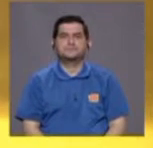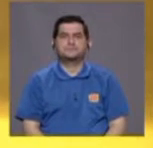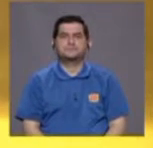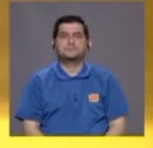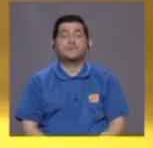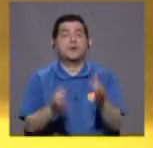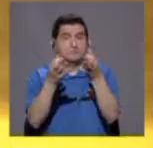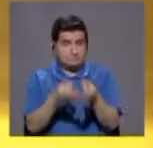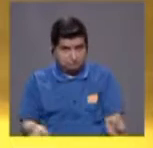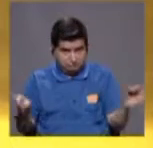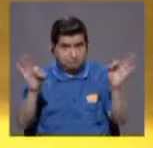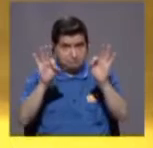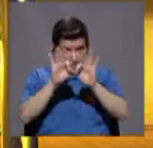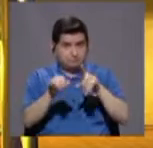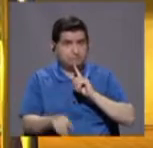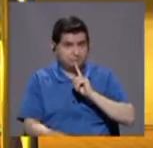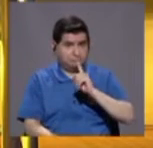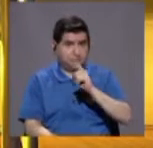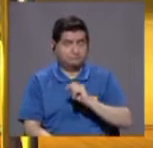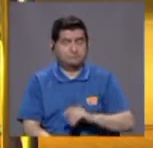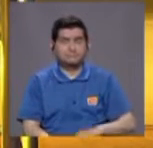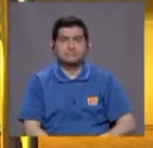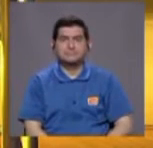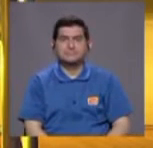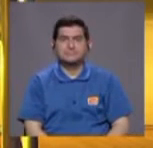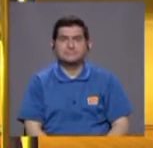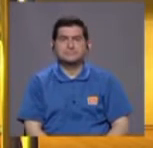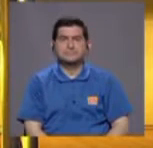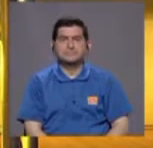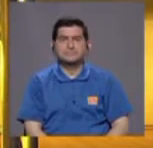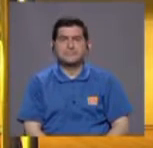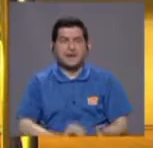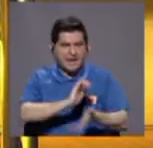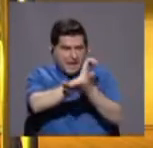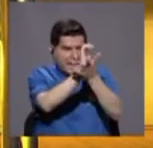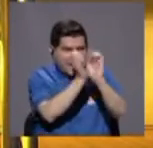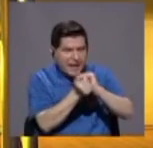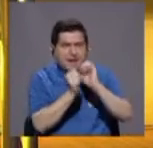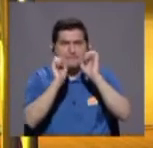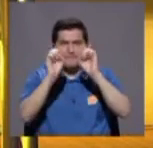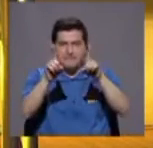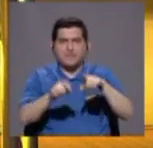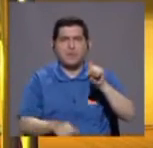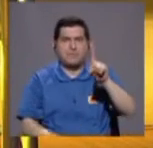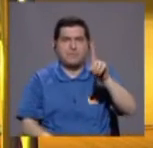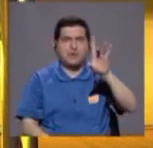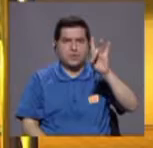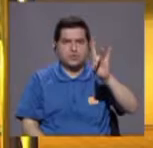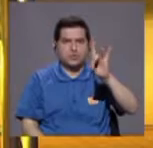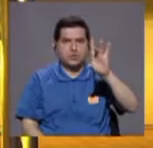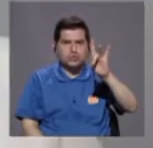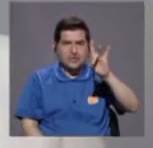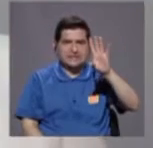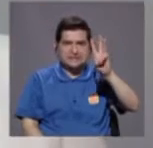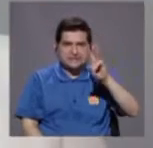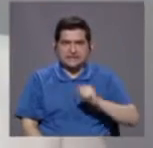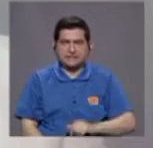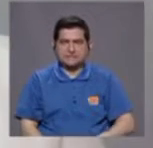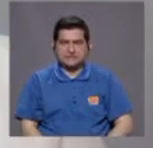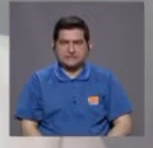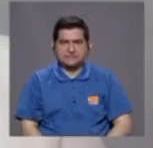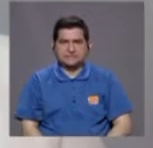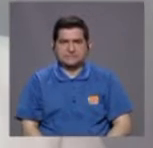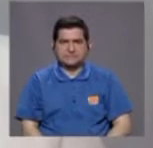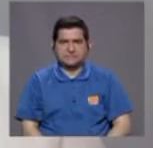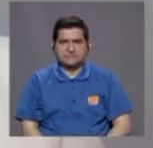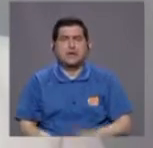Es importante decir que la reforma educativa de 1886